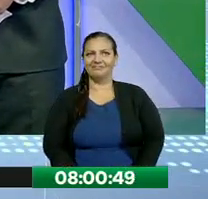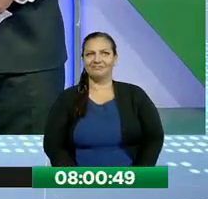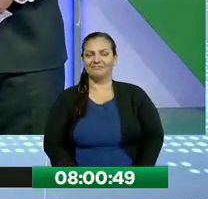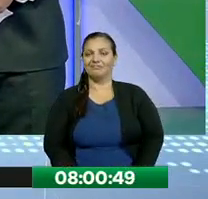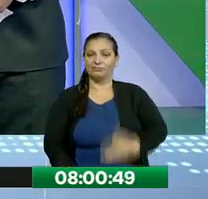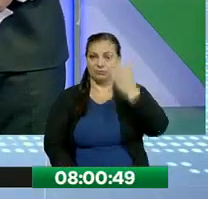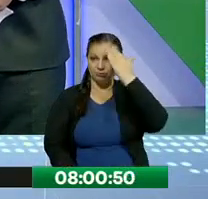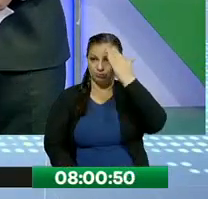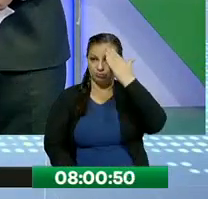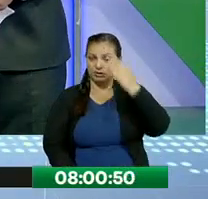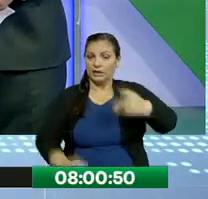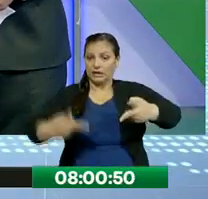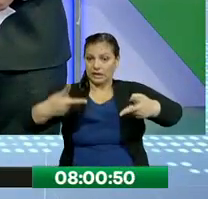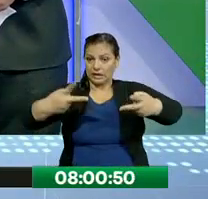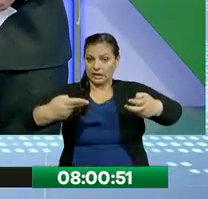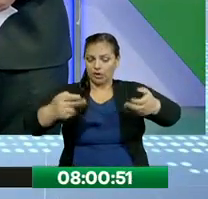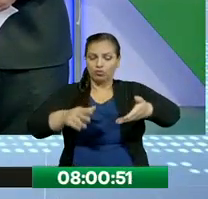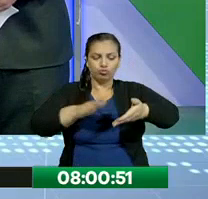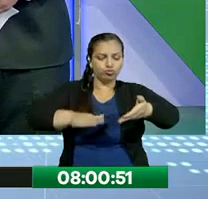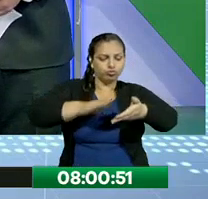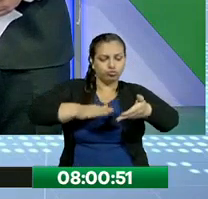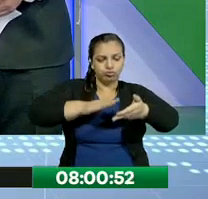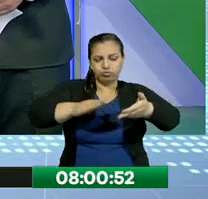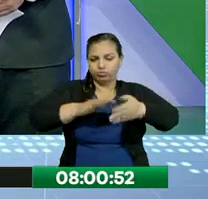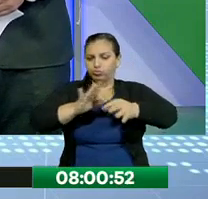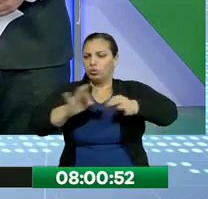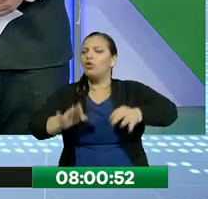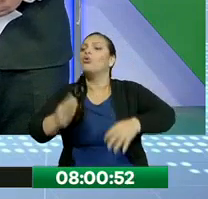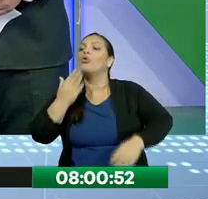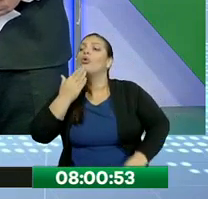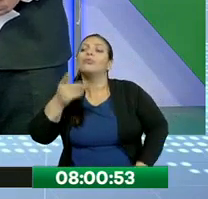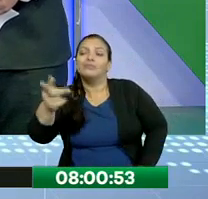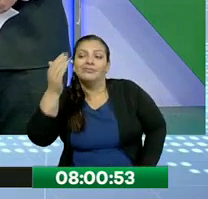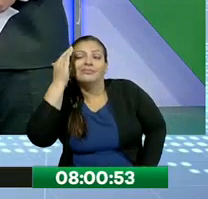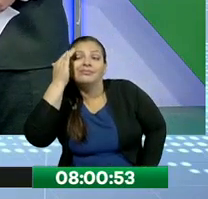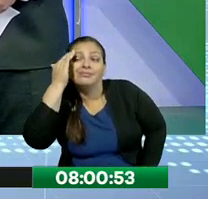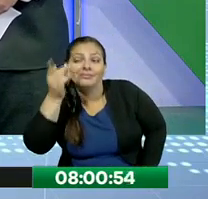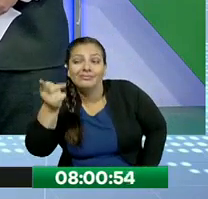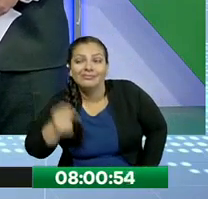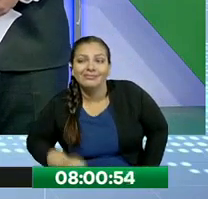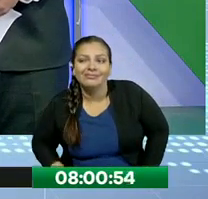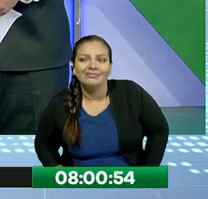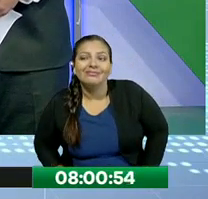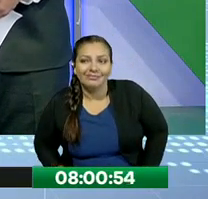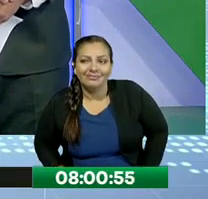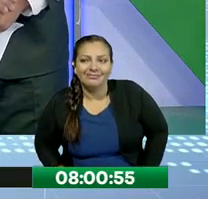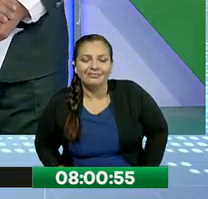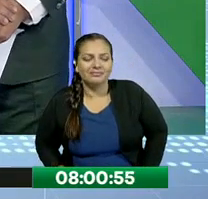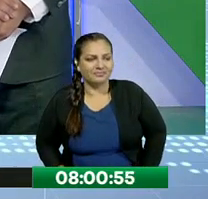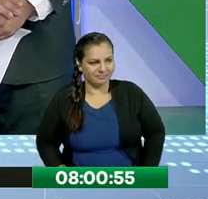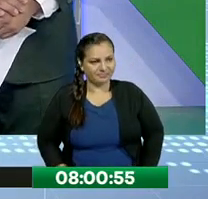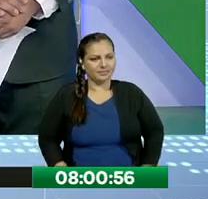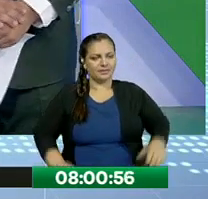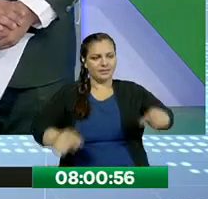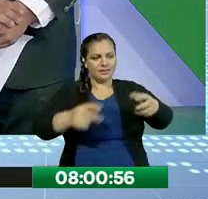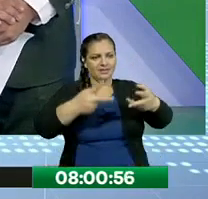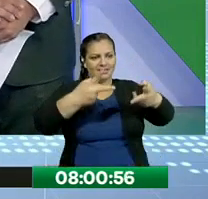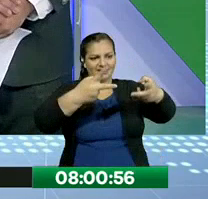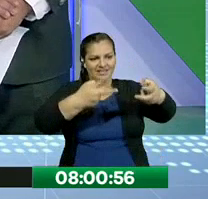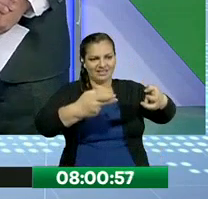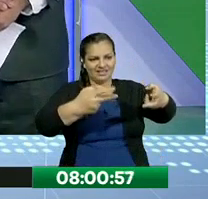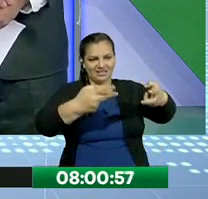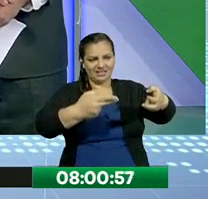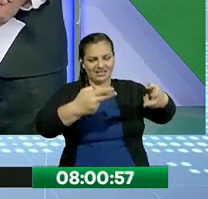cangrejos? ¿Los cangrejos cómo se los lava? ¿Con cepillo? Pero de fierro. De fierro, ¿no? Como la... Igual la que le mandé la...